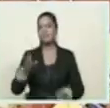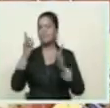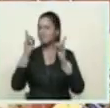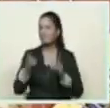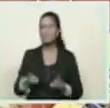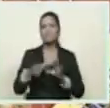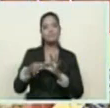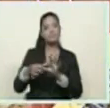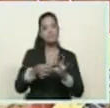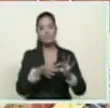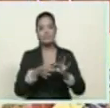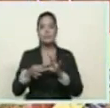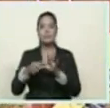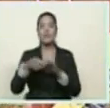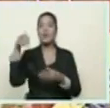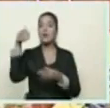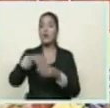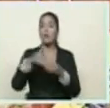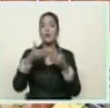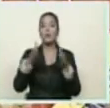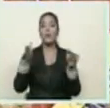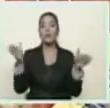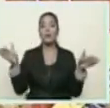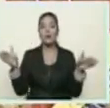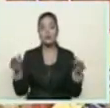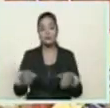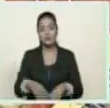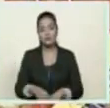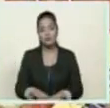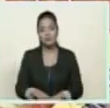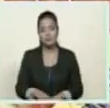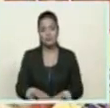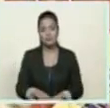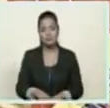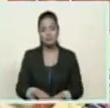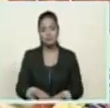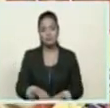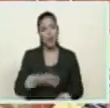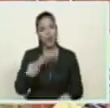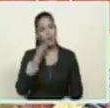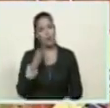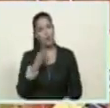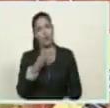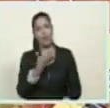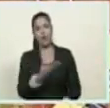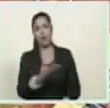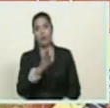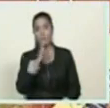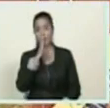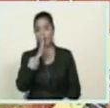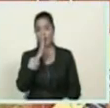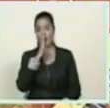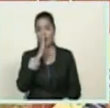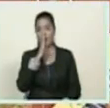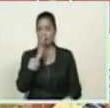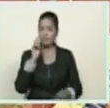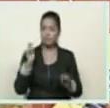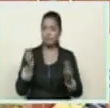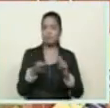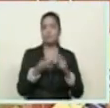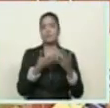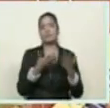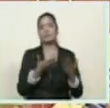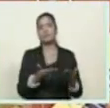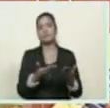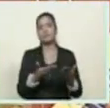decisión soberana y por voto popular hizo de aquel joven barinés convirtió